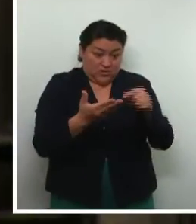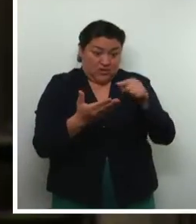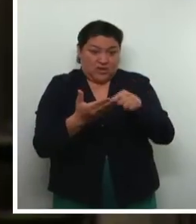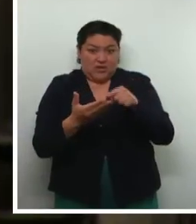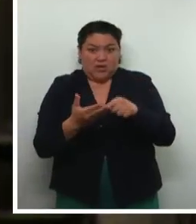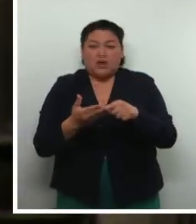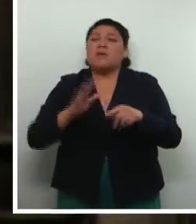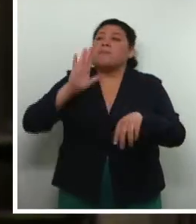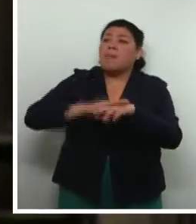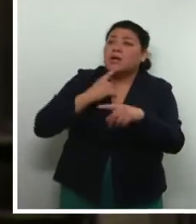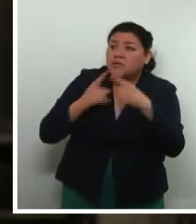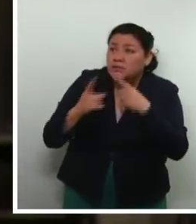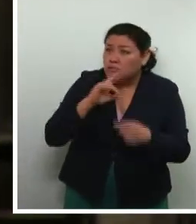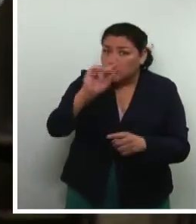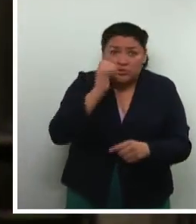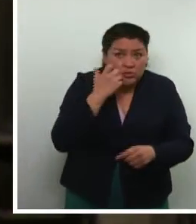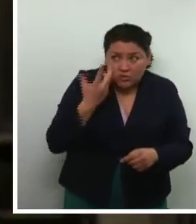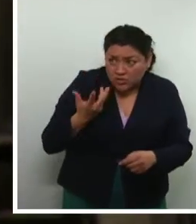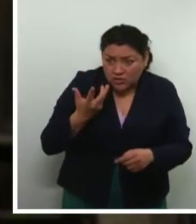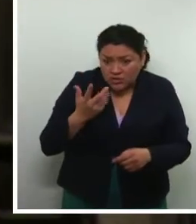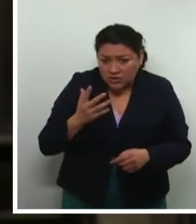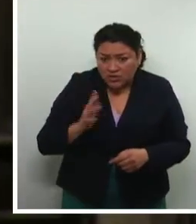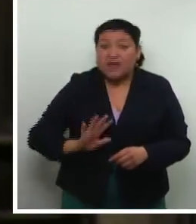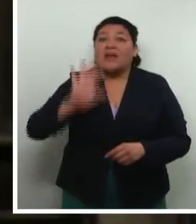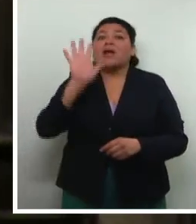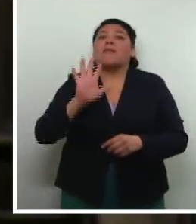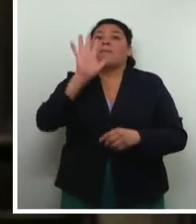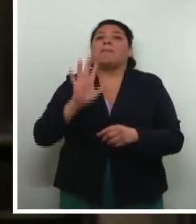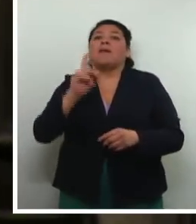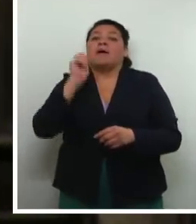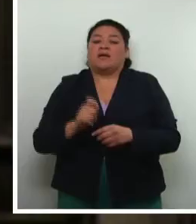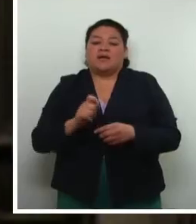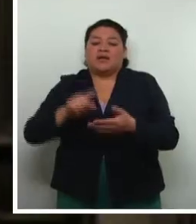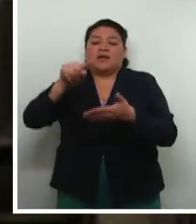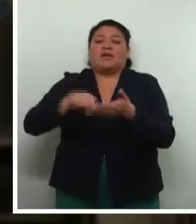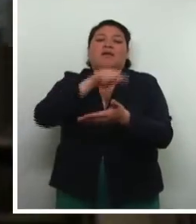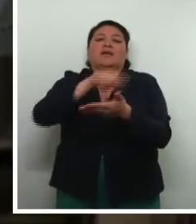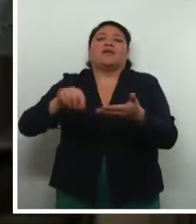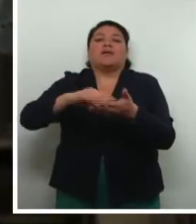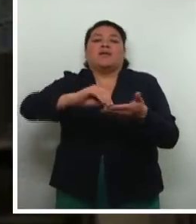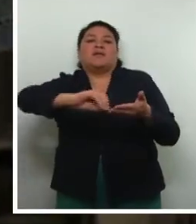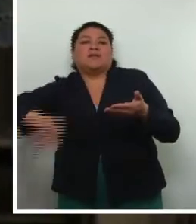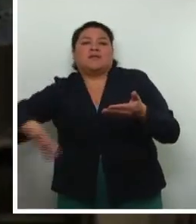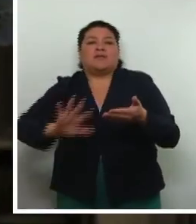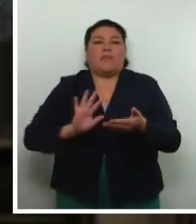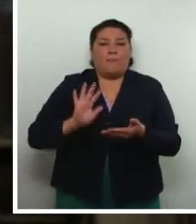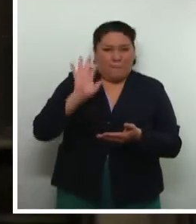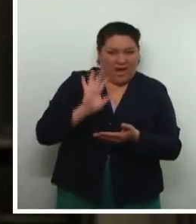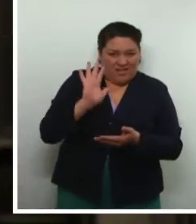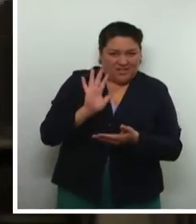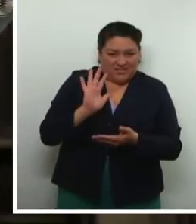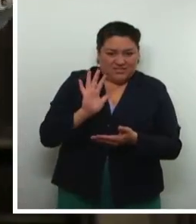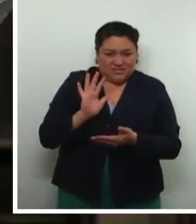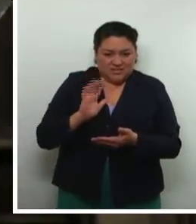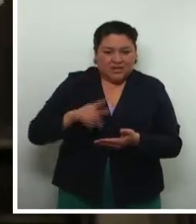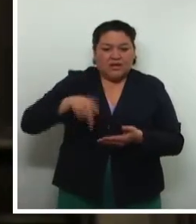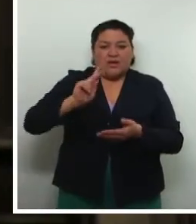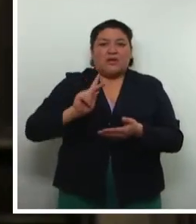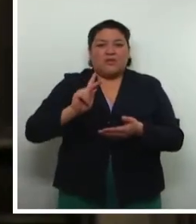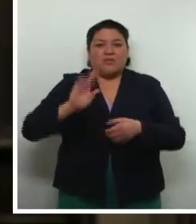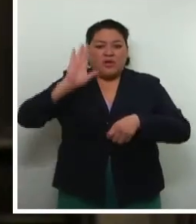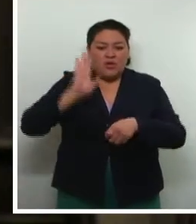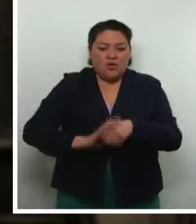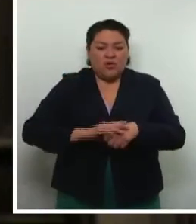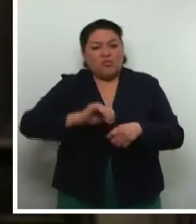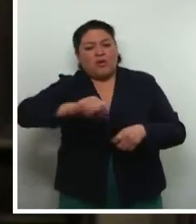a discusión, se considera que automáticamente está desechada y no pasa por